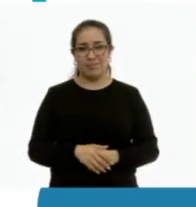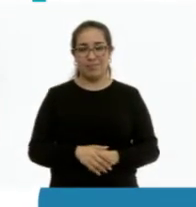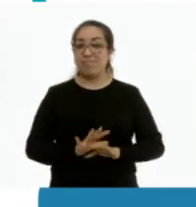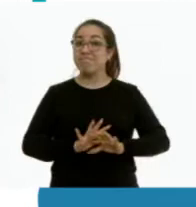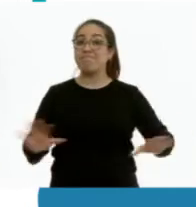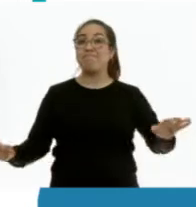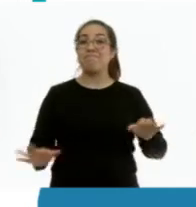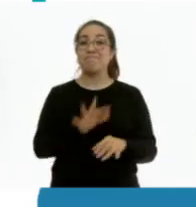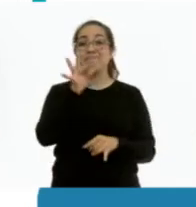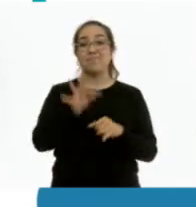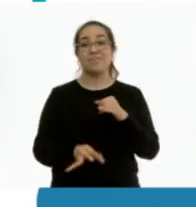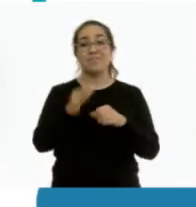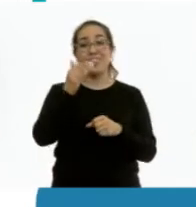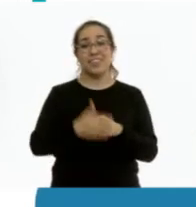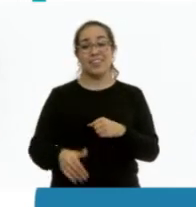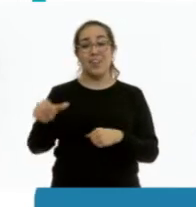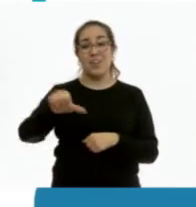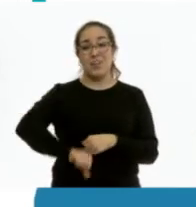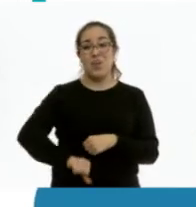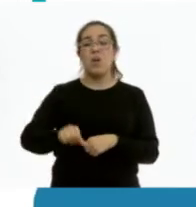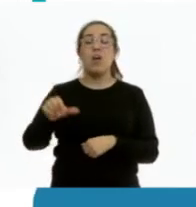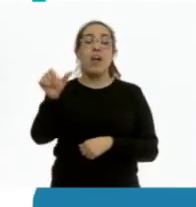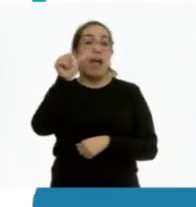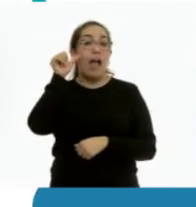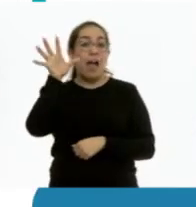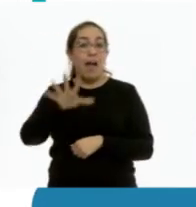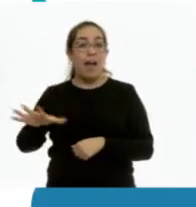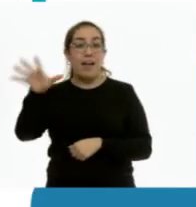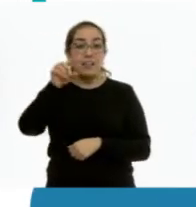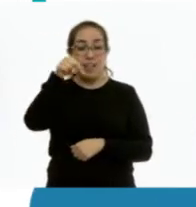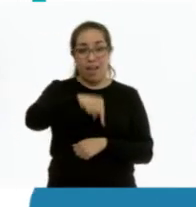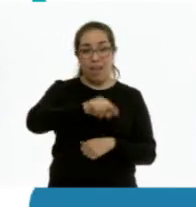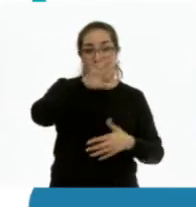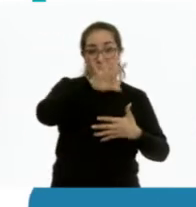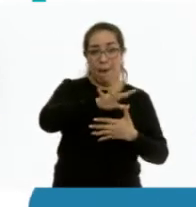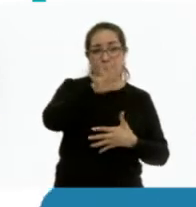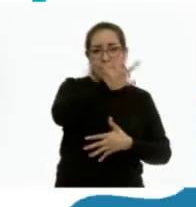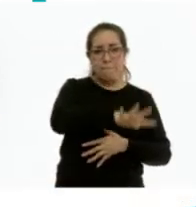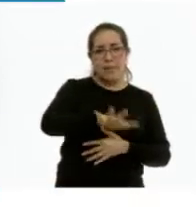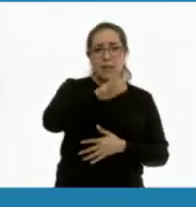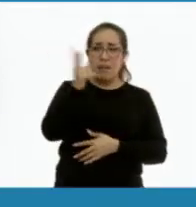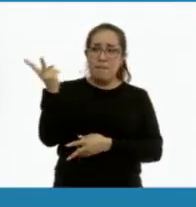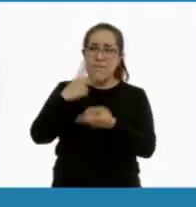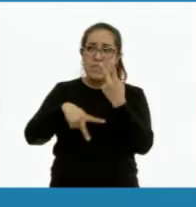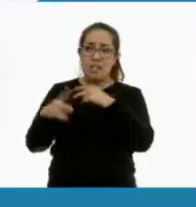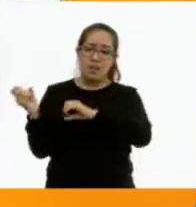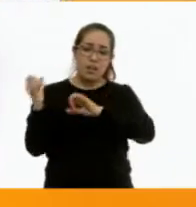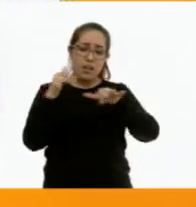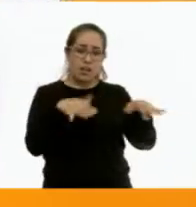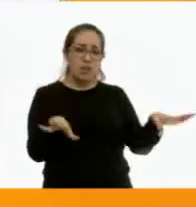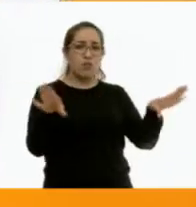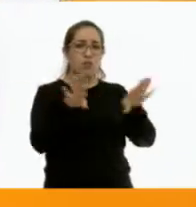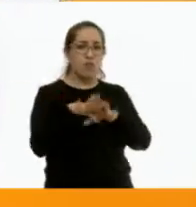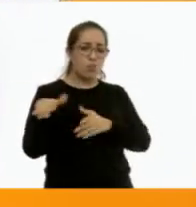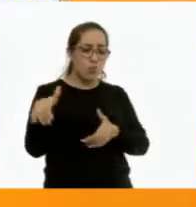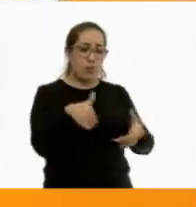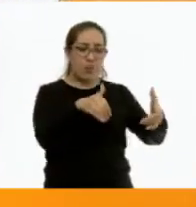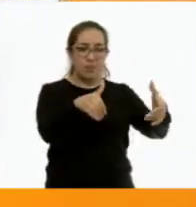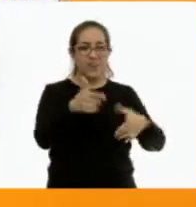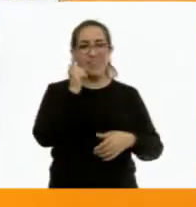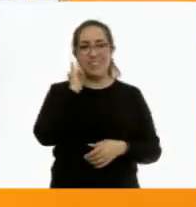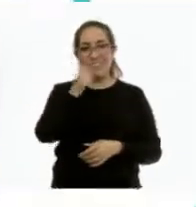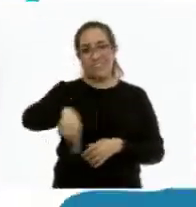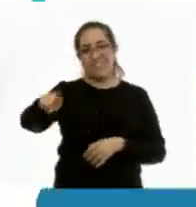Hemos terminado con ¿qué camino seguimos para migrar de Asia a América? Una travesía sin igual. Espero lo hayan disfrutado tanto